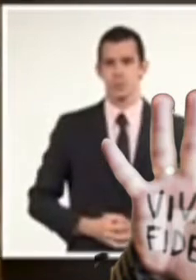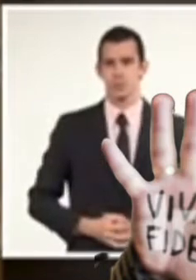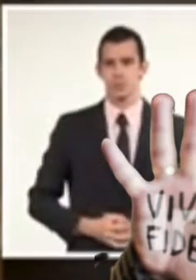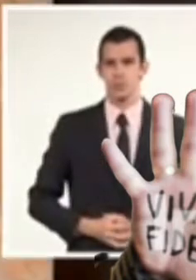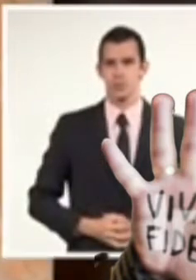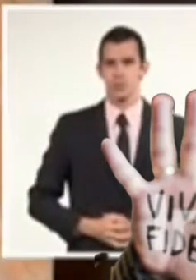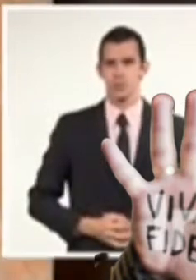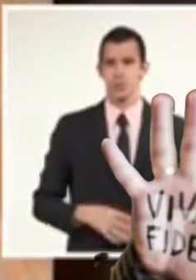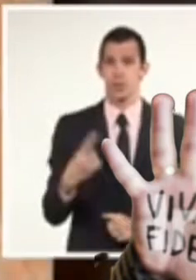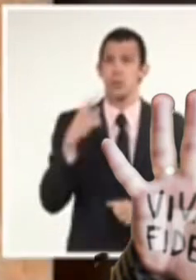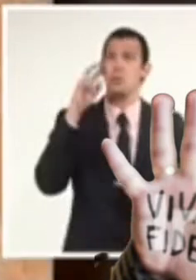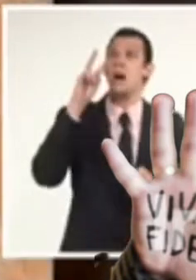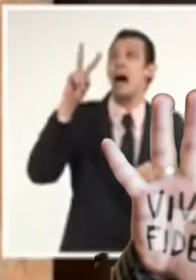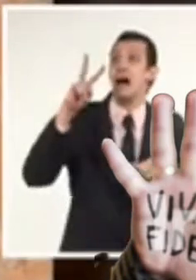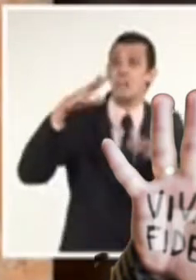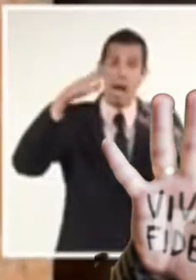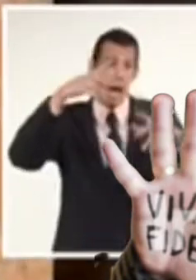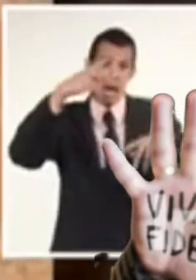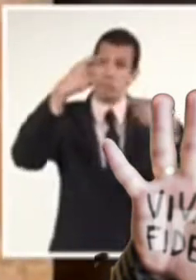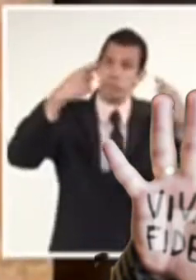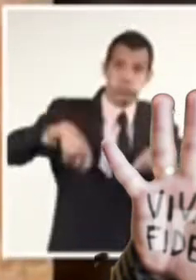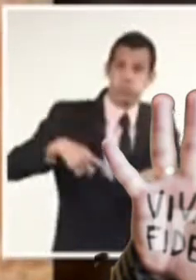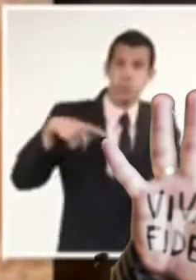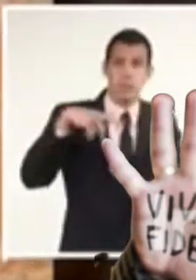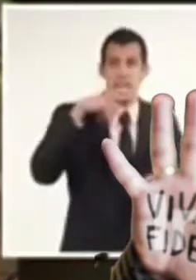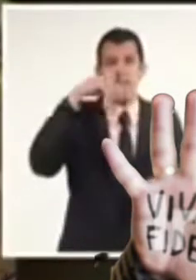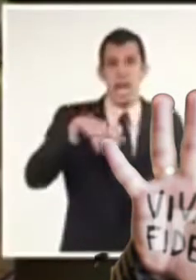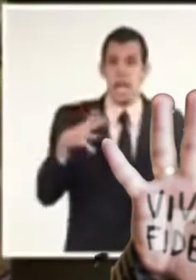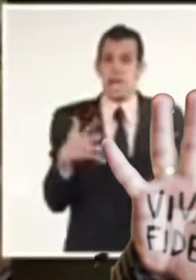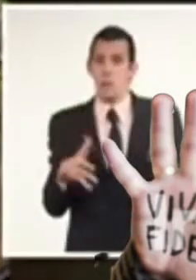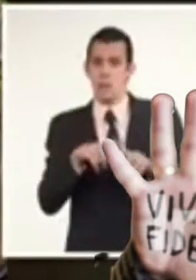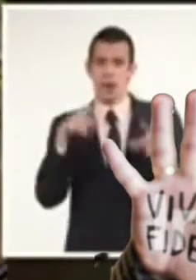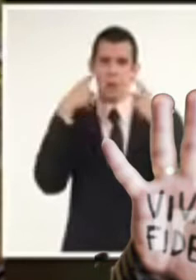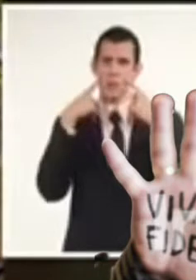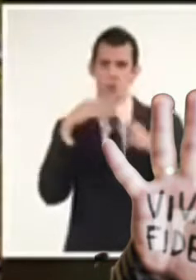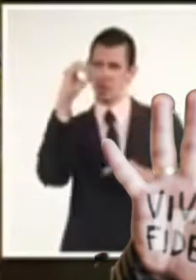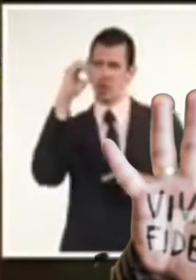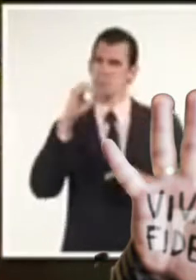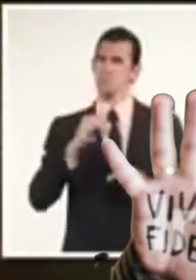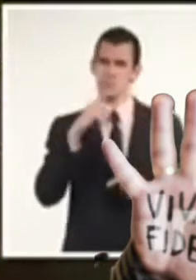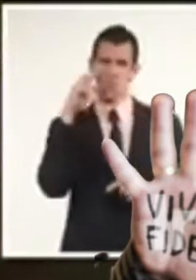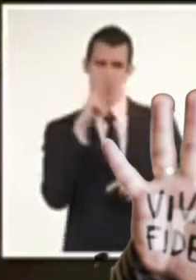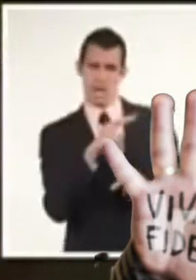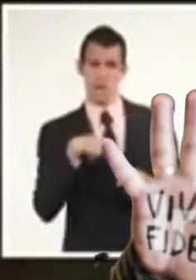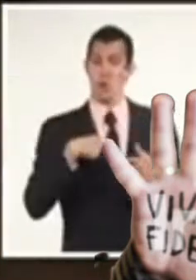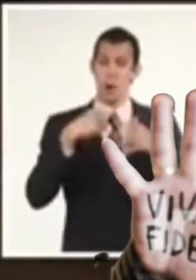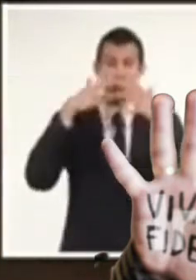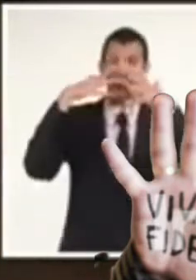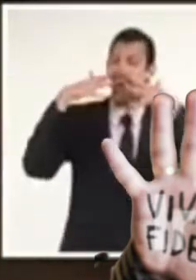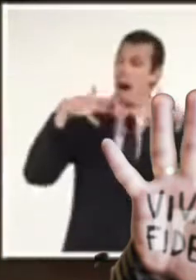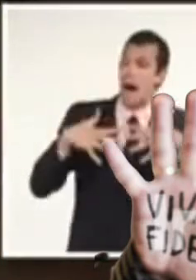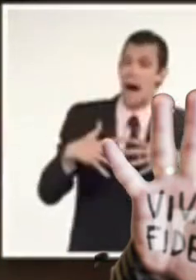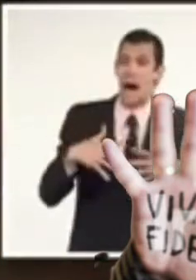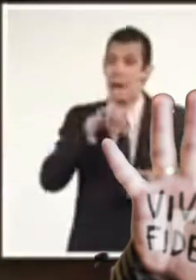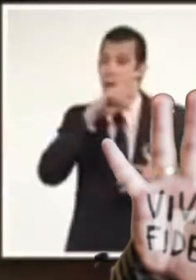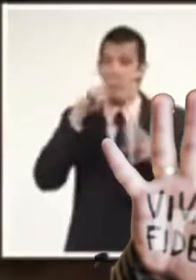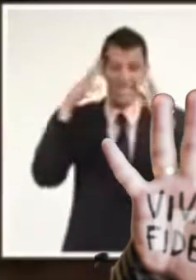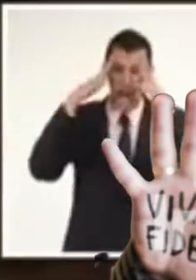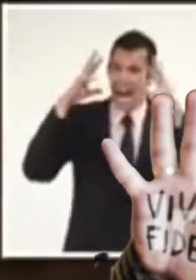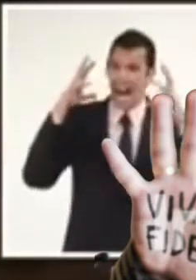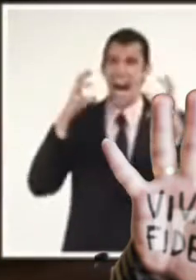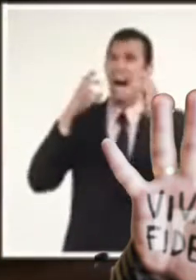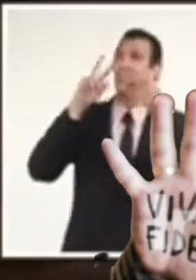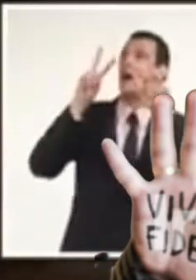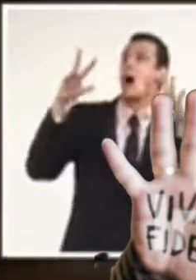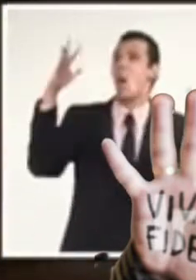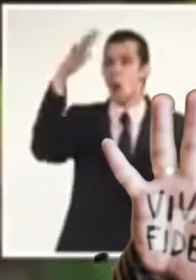Nos mandamos a correr. Las niñas estaban nerviosas, pero no lloraron. Yo sí empecé a llorar, mi mamá se atacó, y